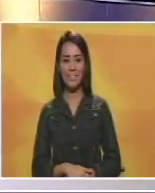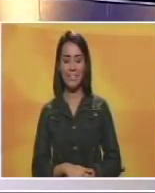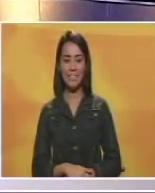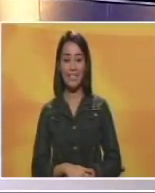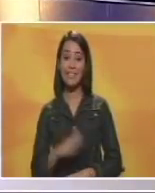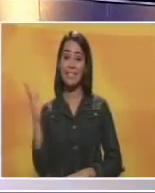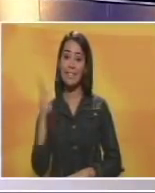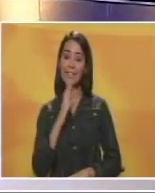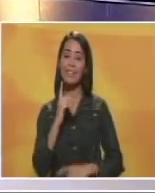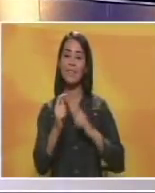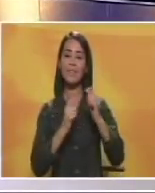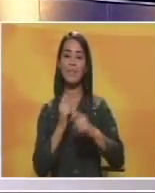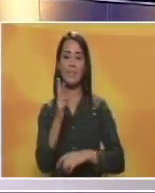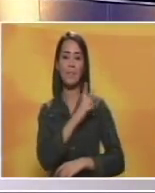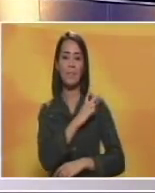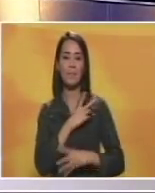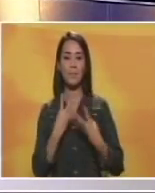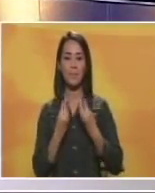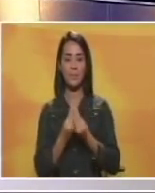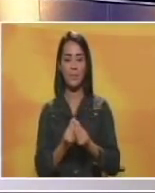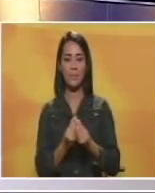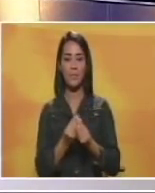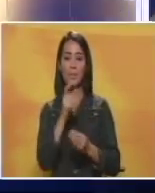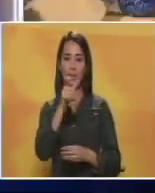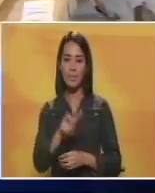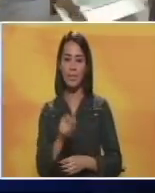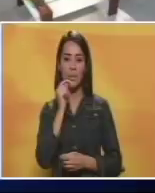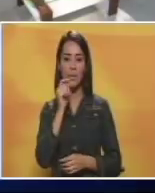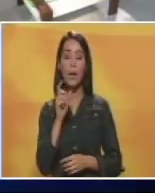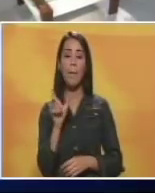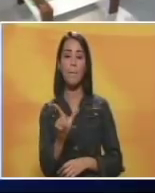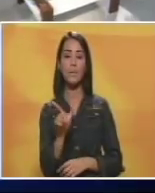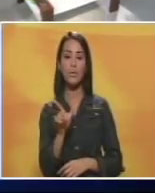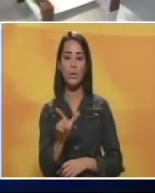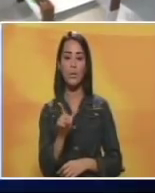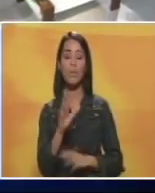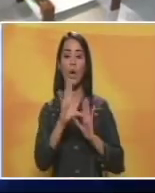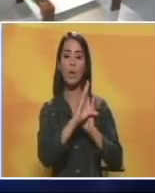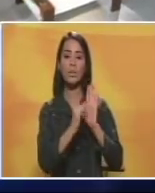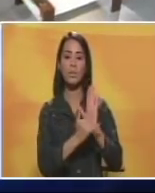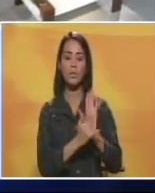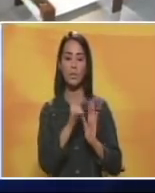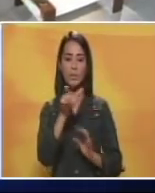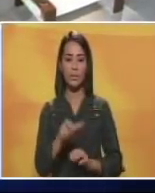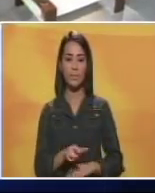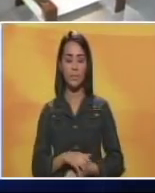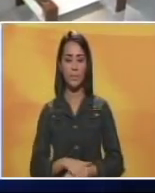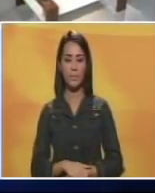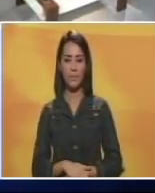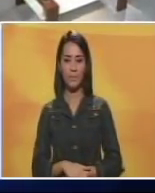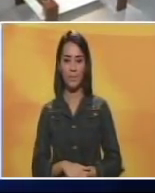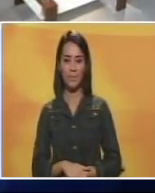Al regreso en entrevista de Venevisión nos acompaña el miembro de la Dirección Nacional del PSUV, constituyente Julio Chávez.